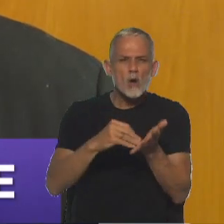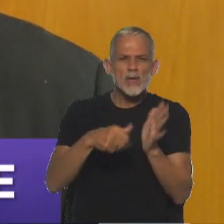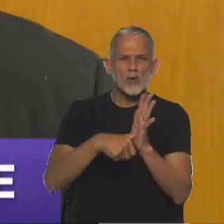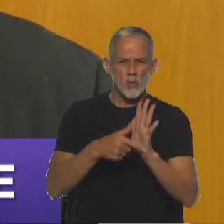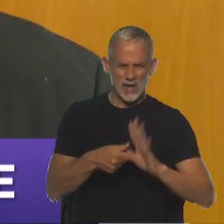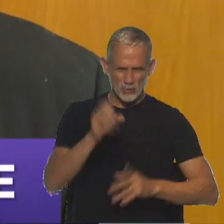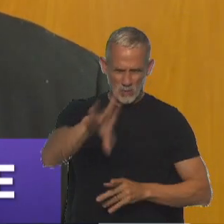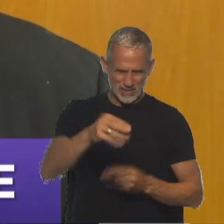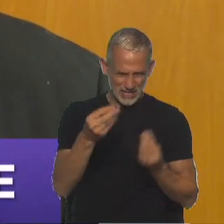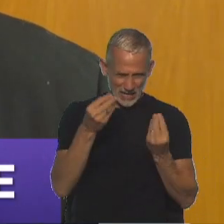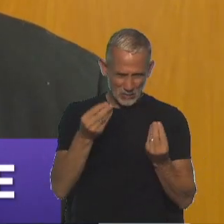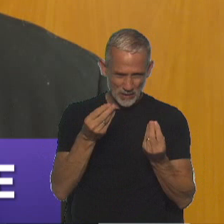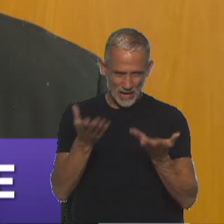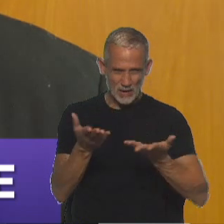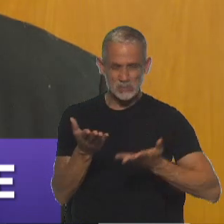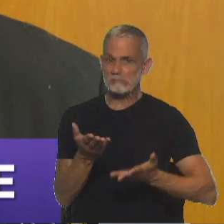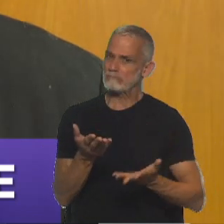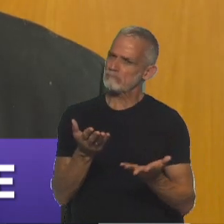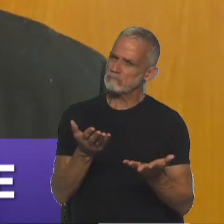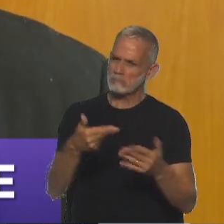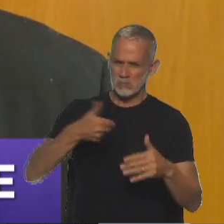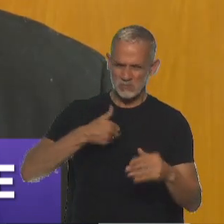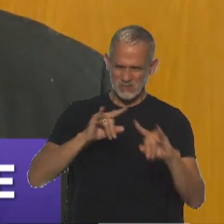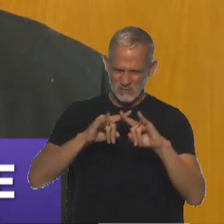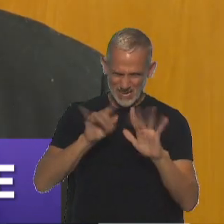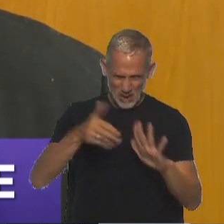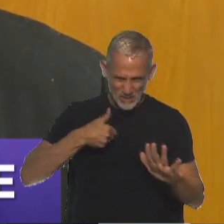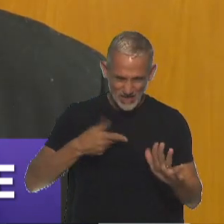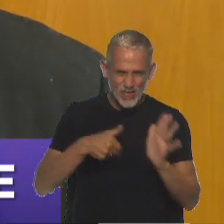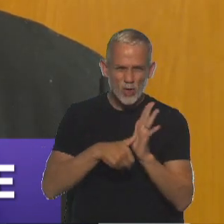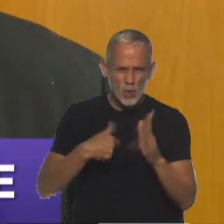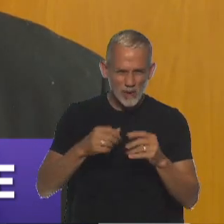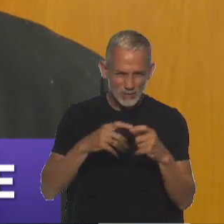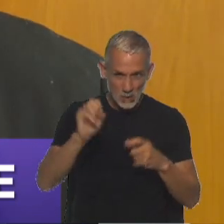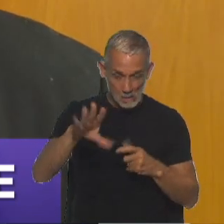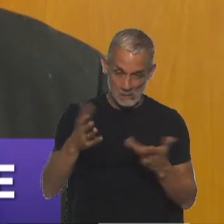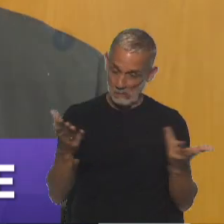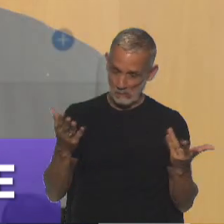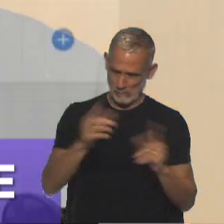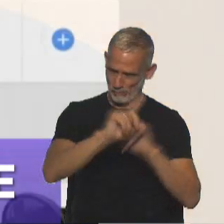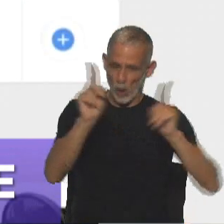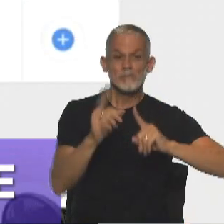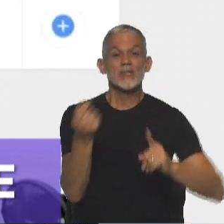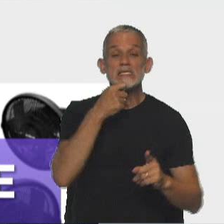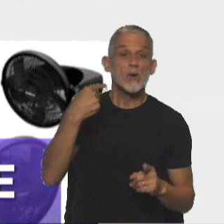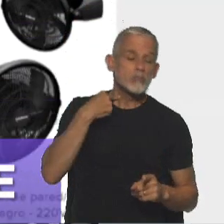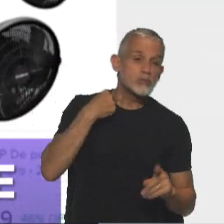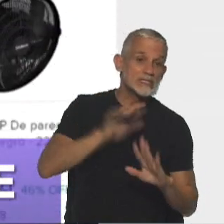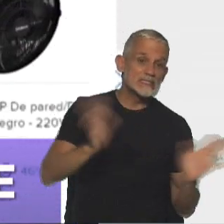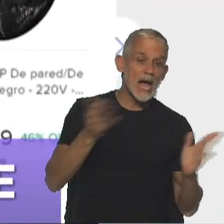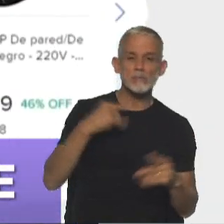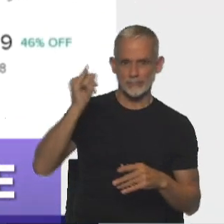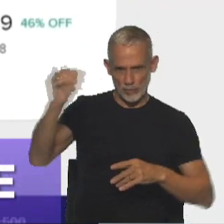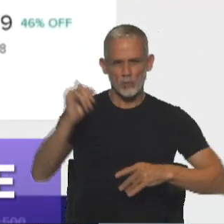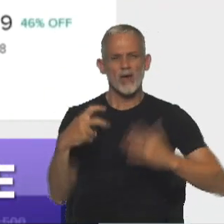uno. Esas cosas no tienen que por qué pedirle al sitio. Y tener en cuenta que si uno ya es víctima, puede denunciar a